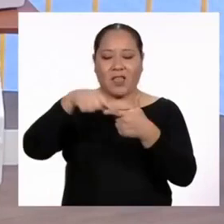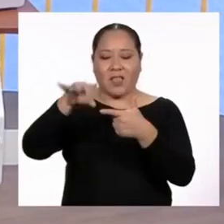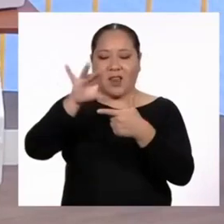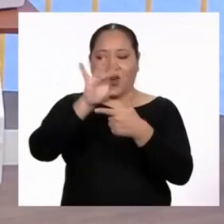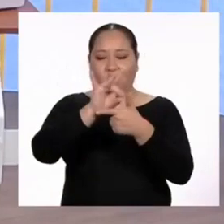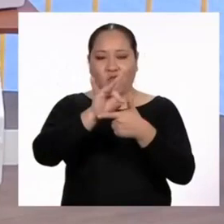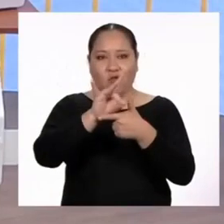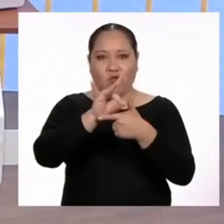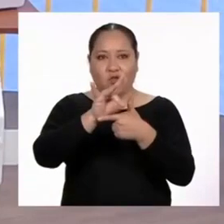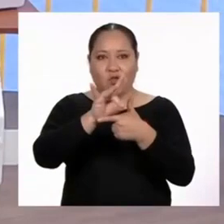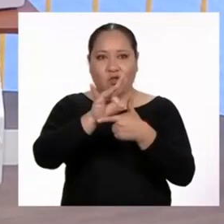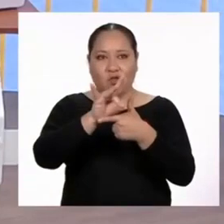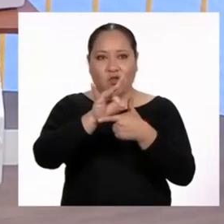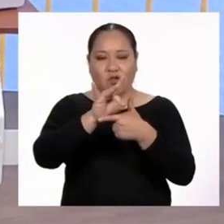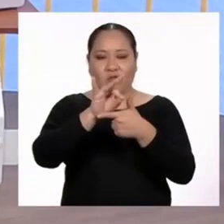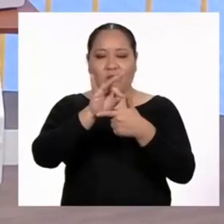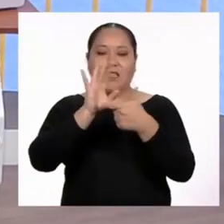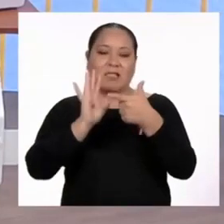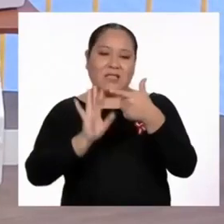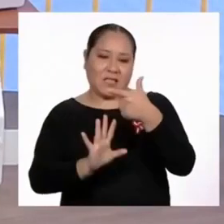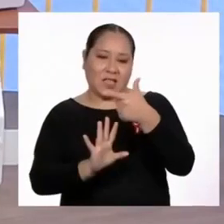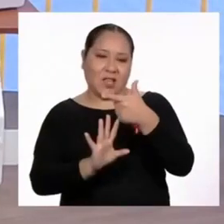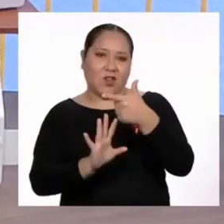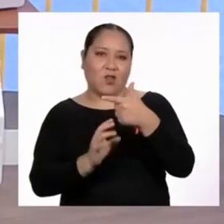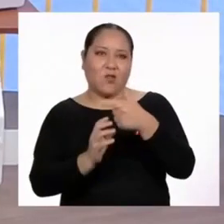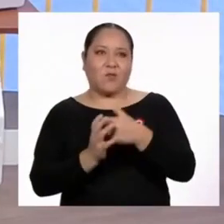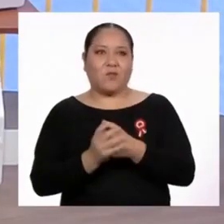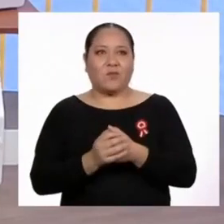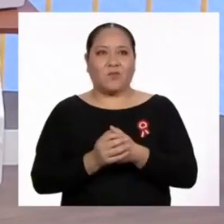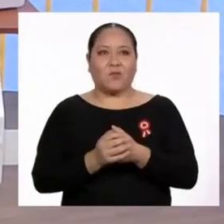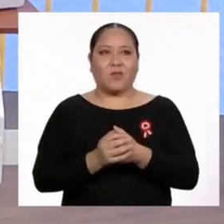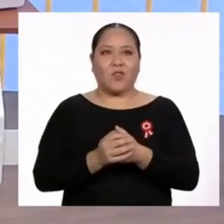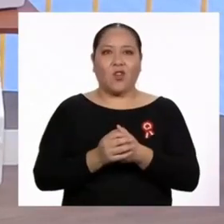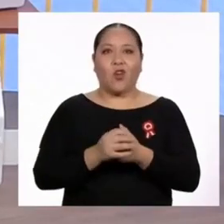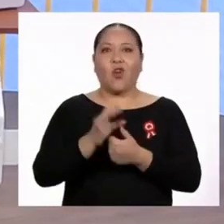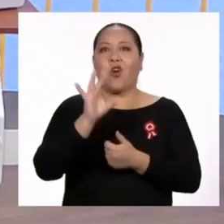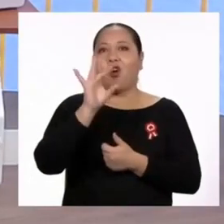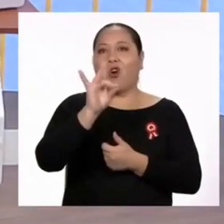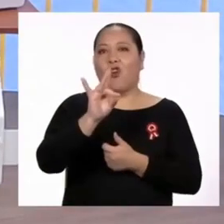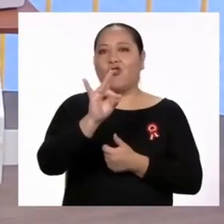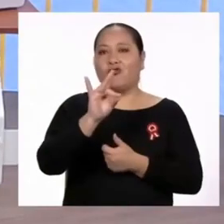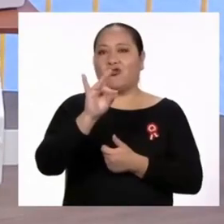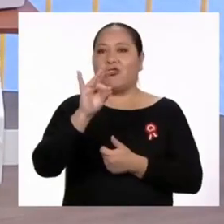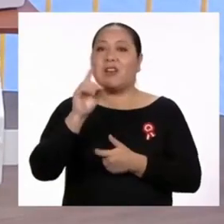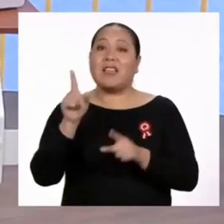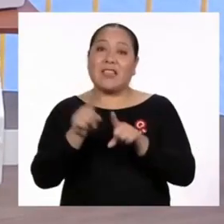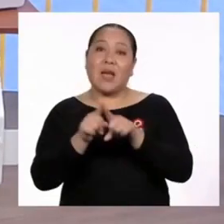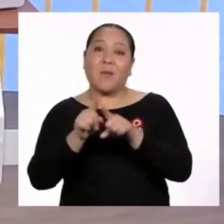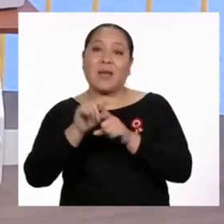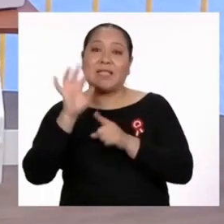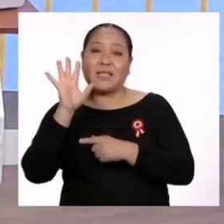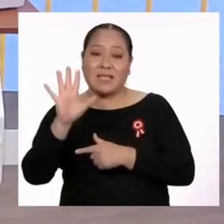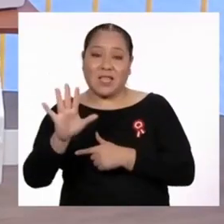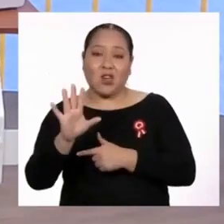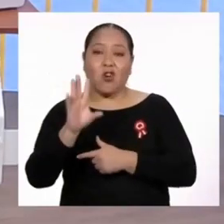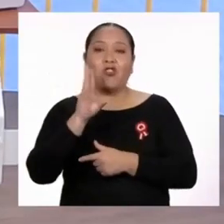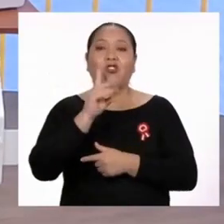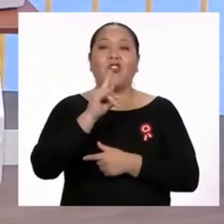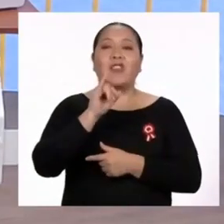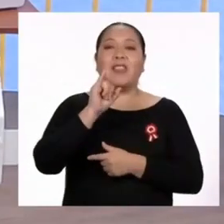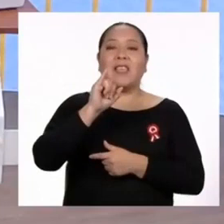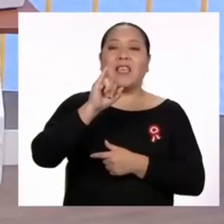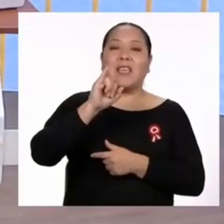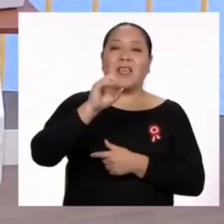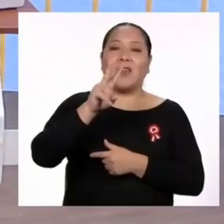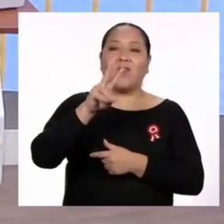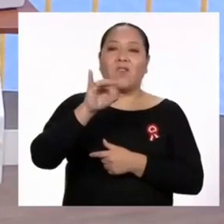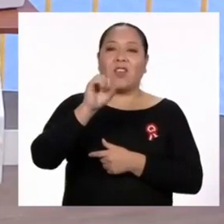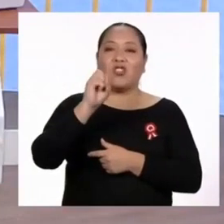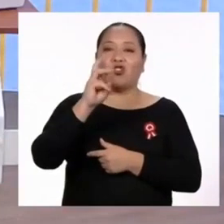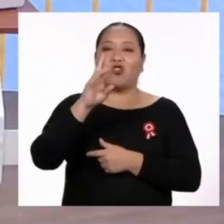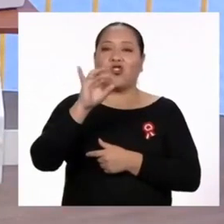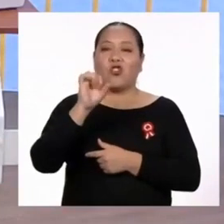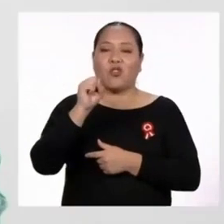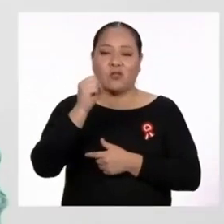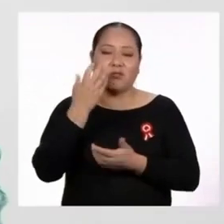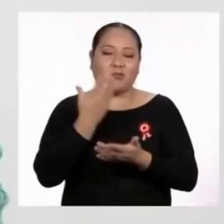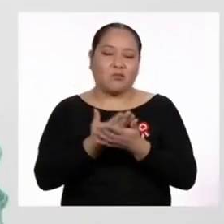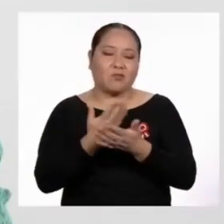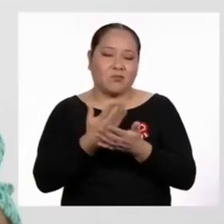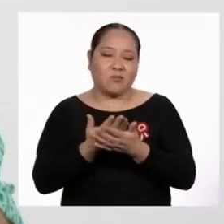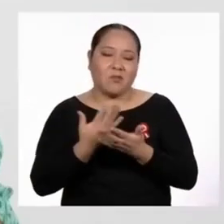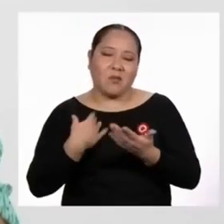8 es 5. 8 y 5 son divisores de 40. ¡Se comprueba mi